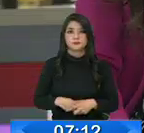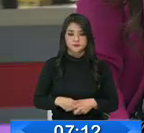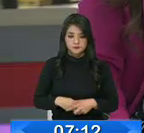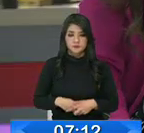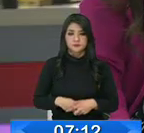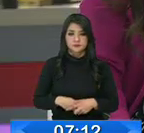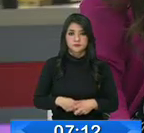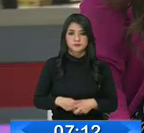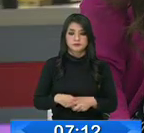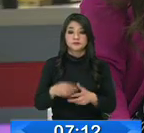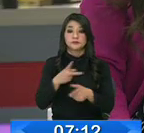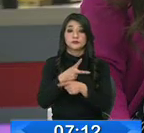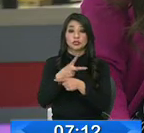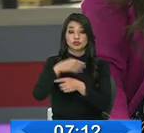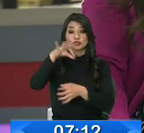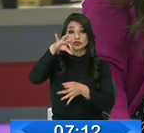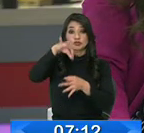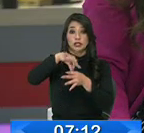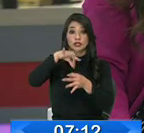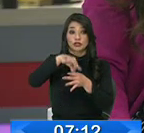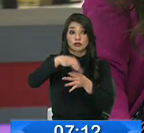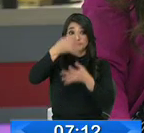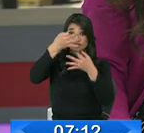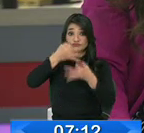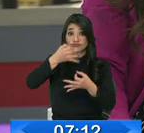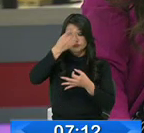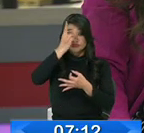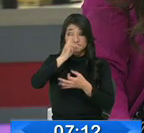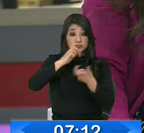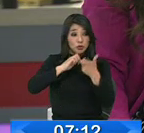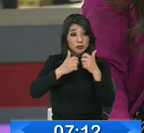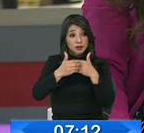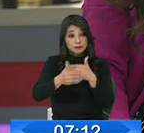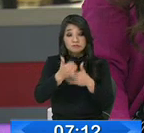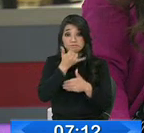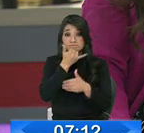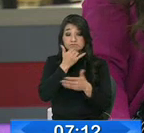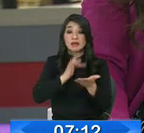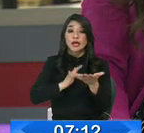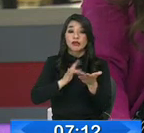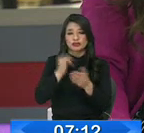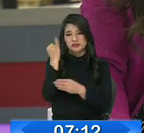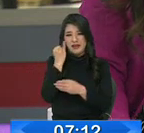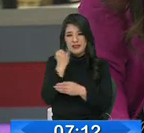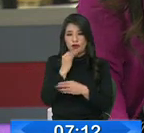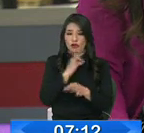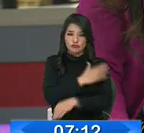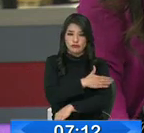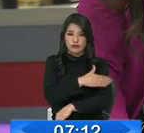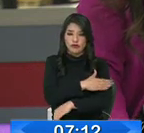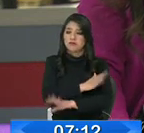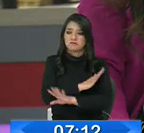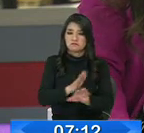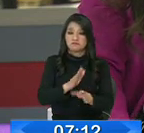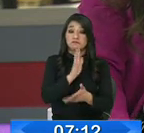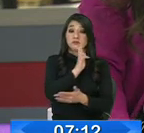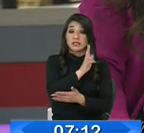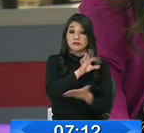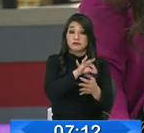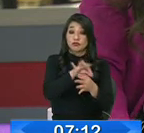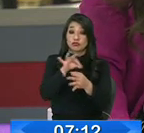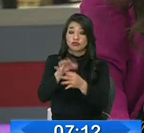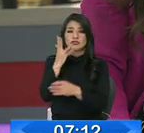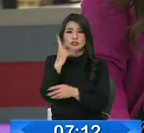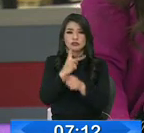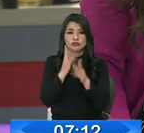Y el Consejo Nacional Electoral no determinó irregularidades en el caso denominado Arroz Verde. El informe fue aprobado con 3 votos de 5